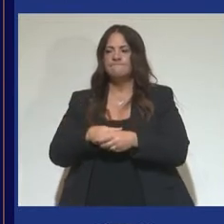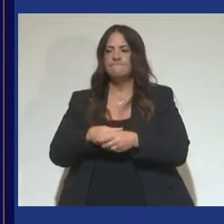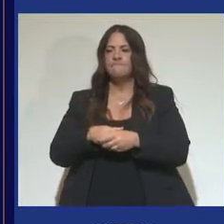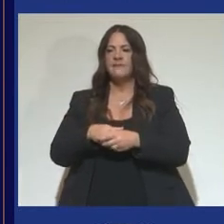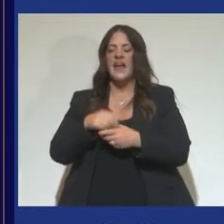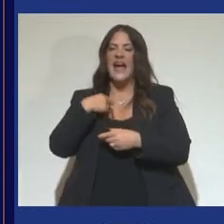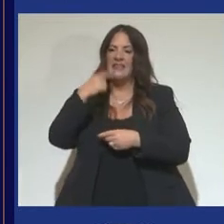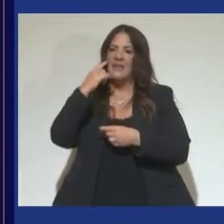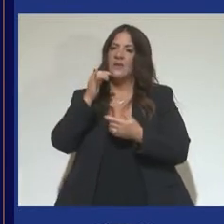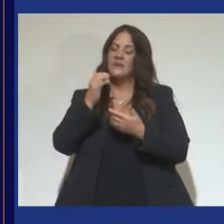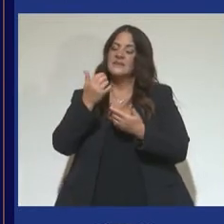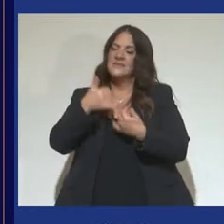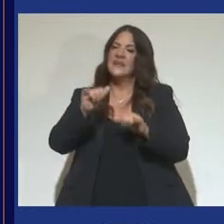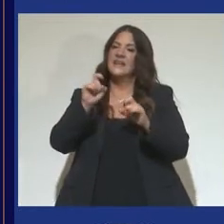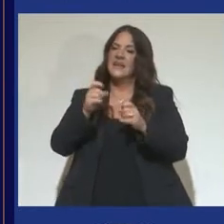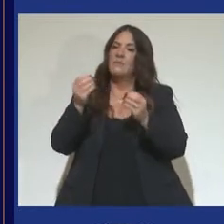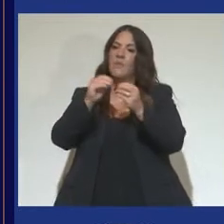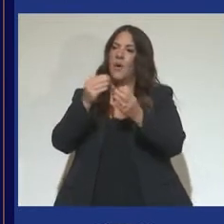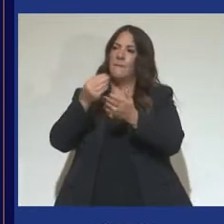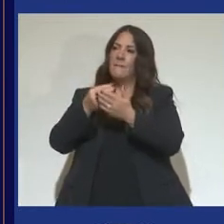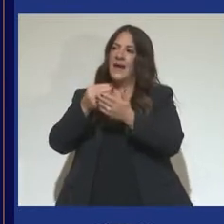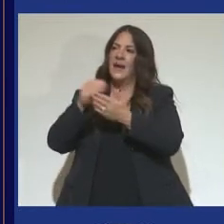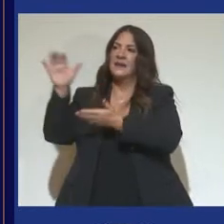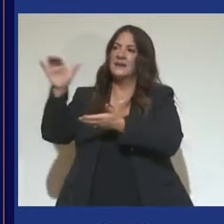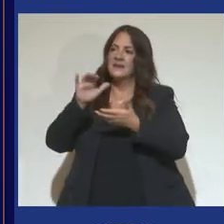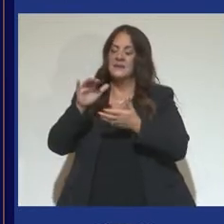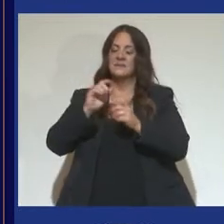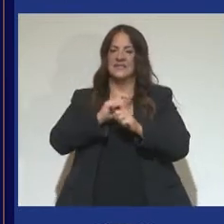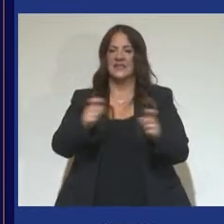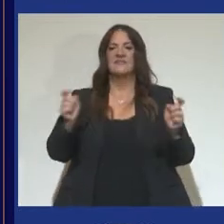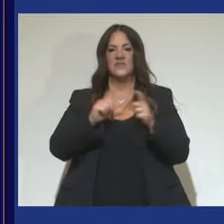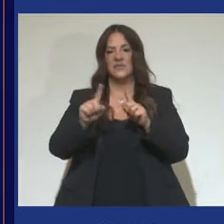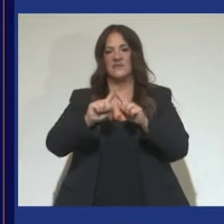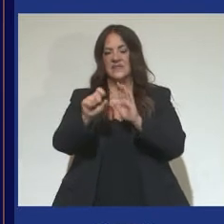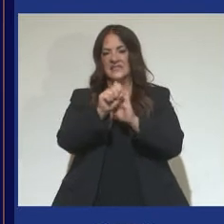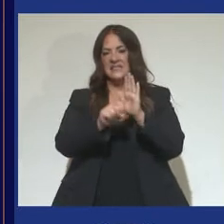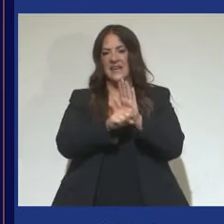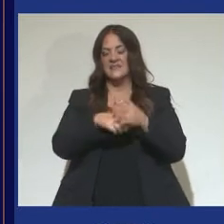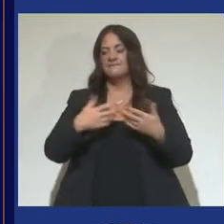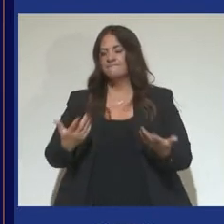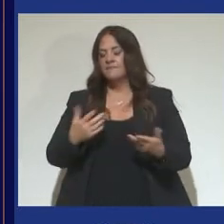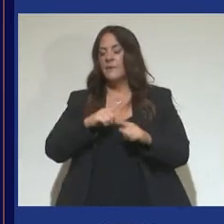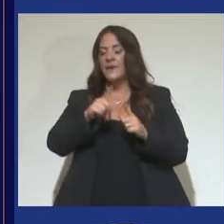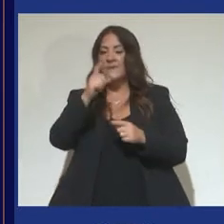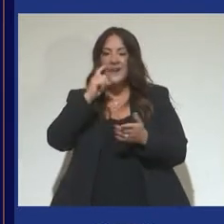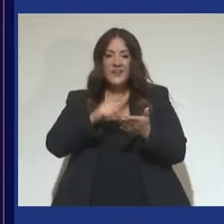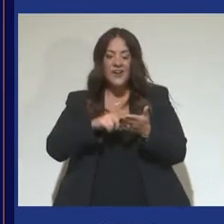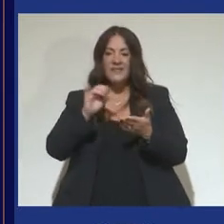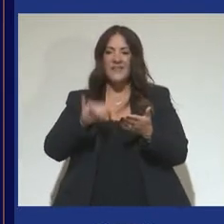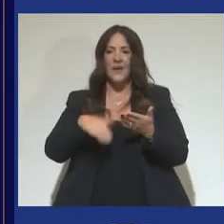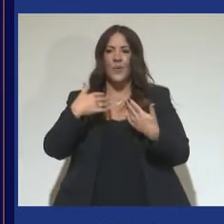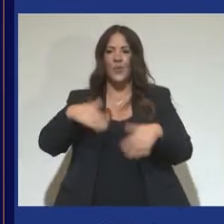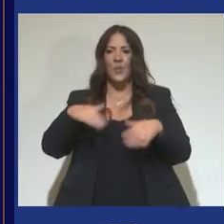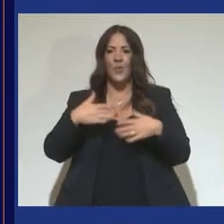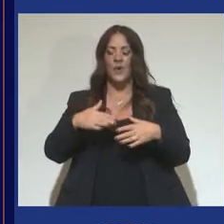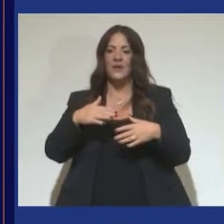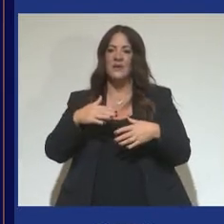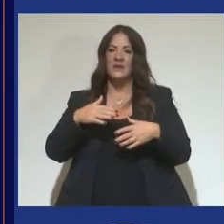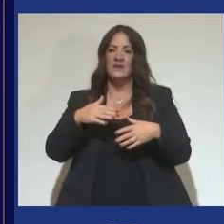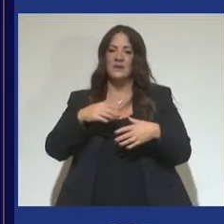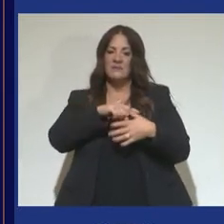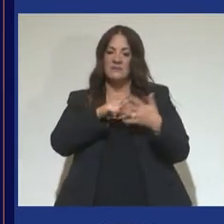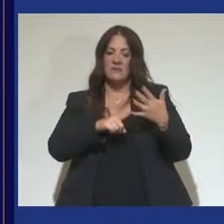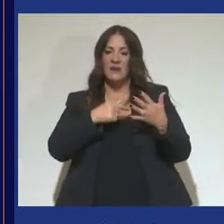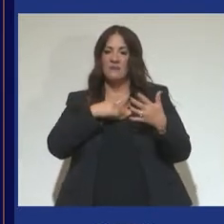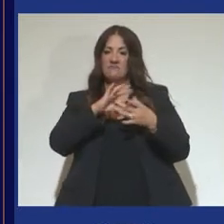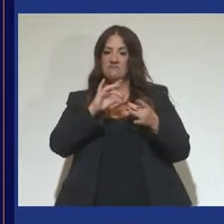creo que más dinero tiene que venir de los gobiernos estatales y locales particularmente pero deben reconocer que estas son